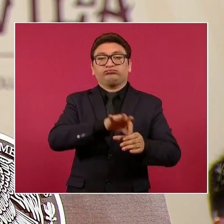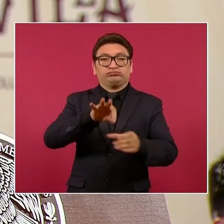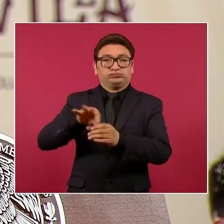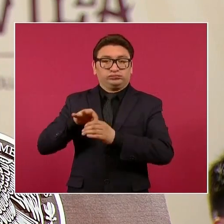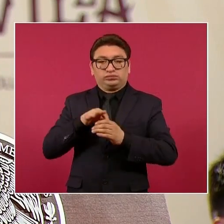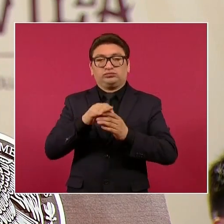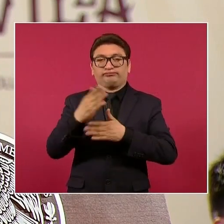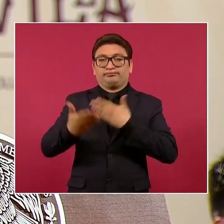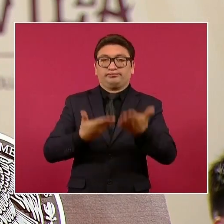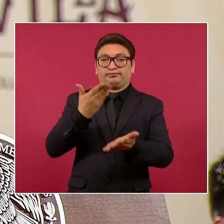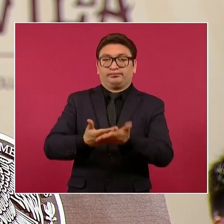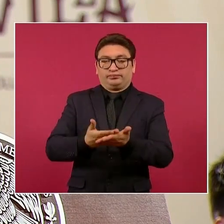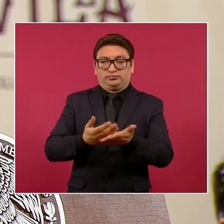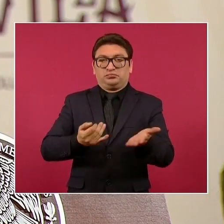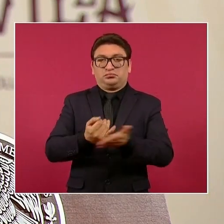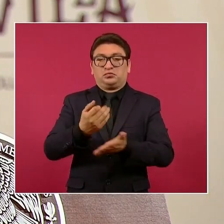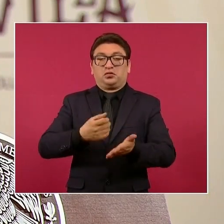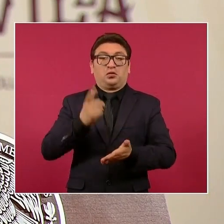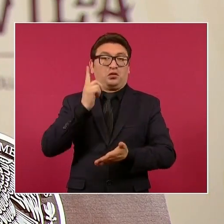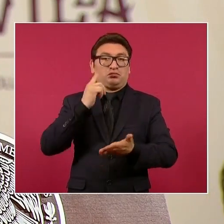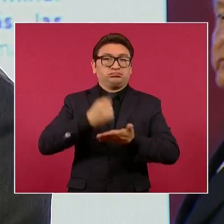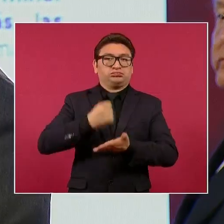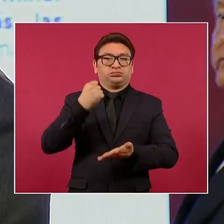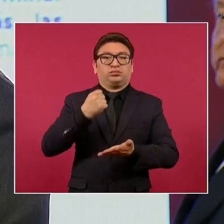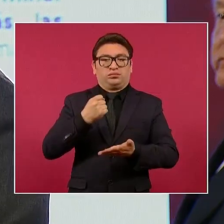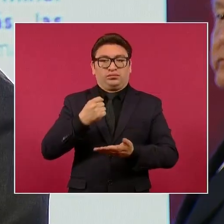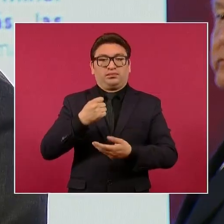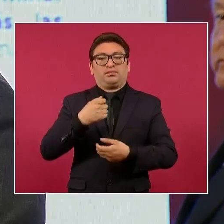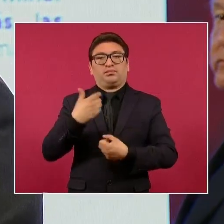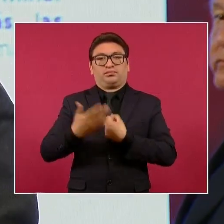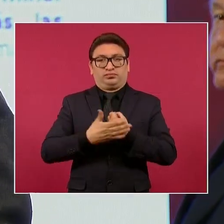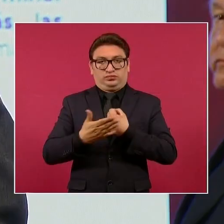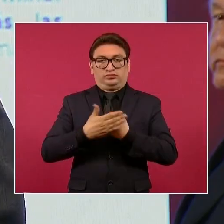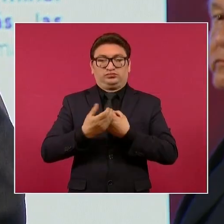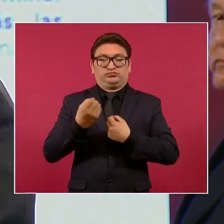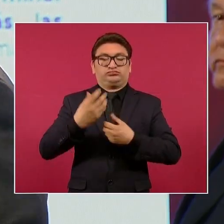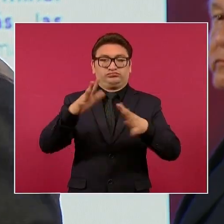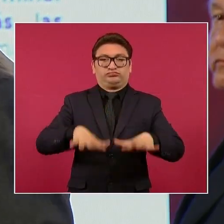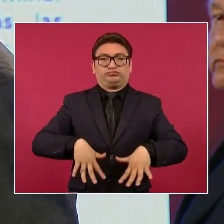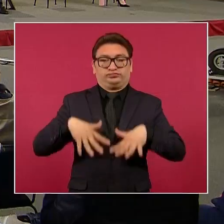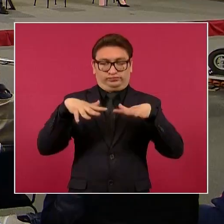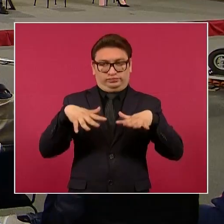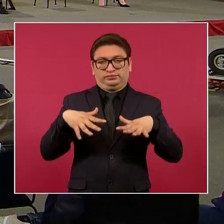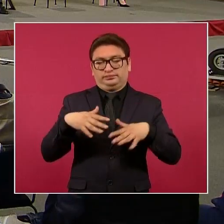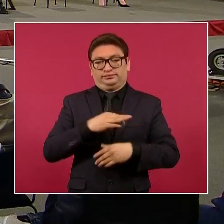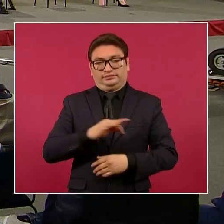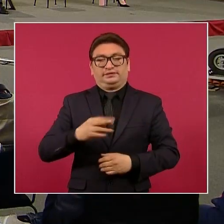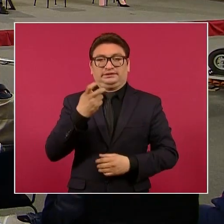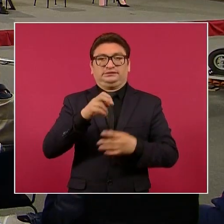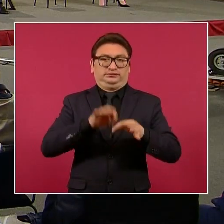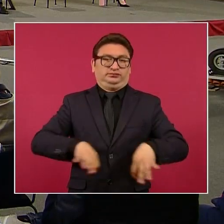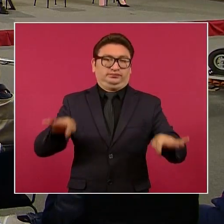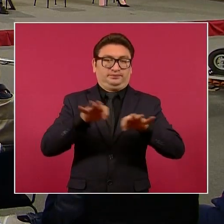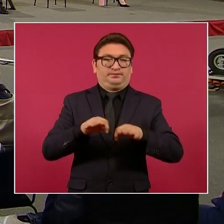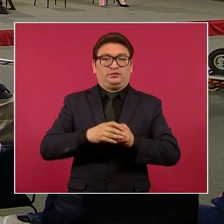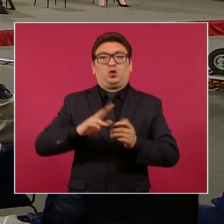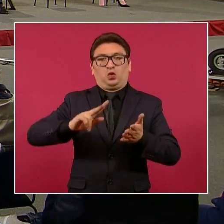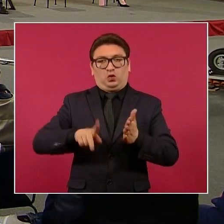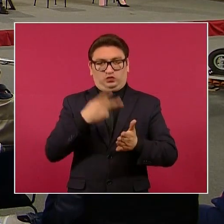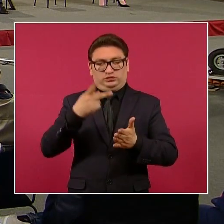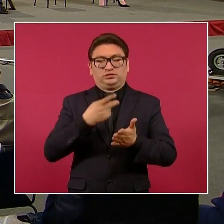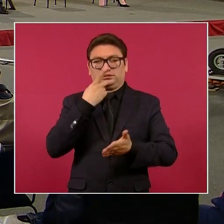de la iniciativa para buscar si el jueves se pudiese ya llevar al pleno. Entonces, será muy importante y repaso